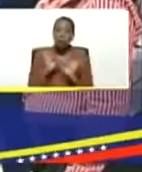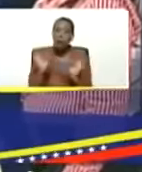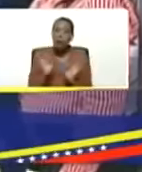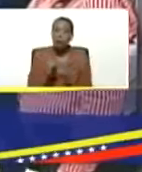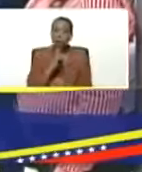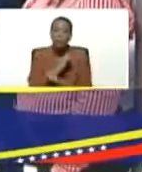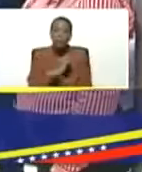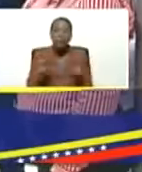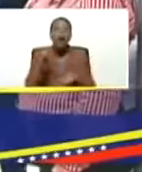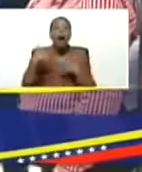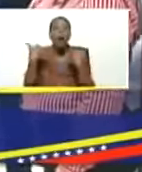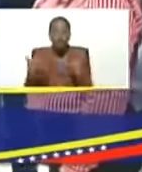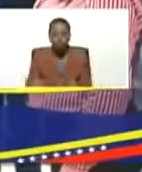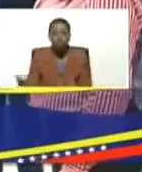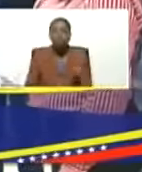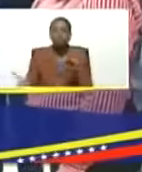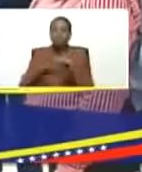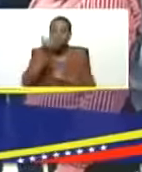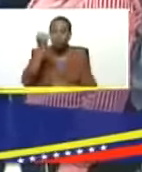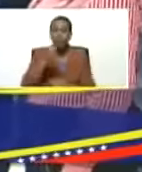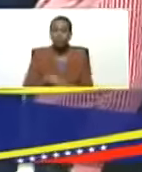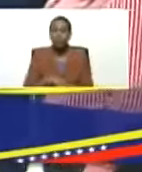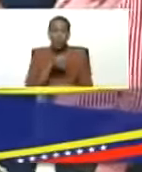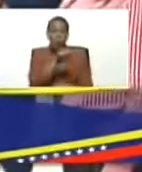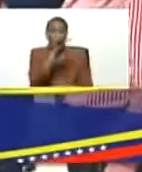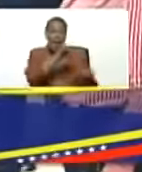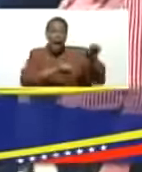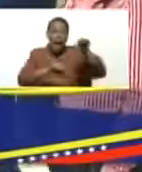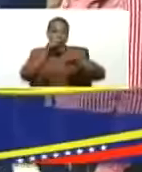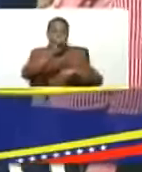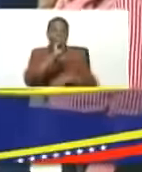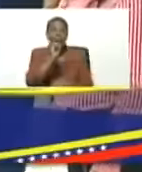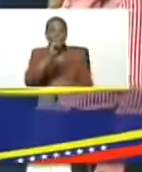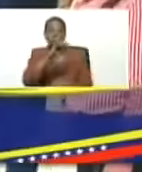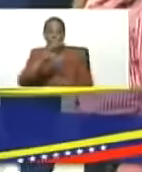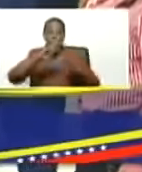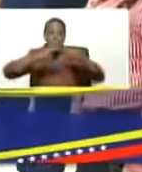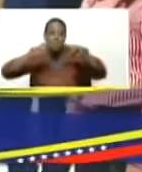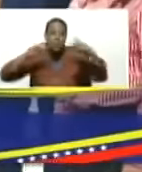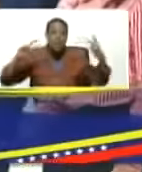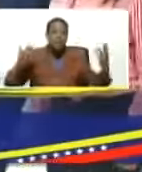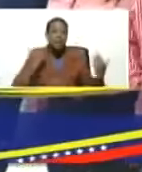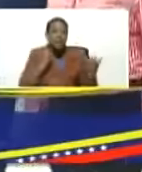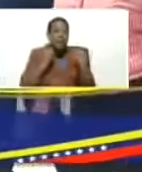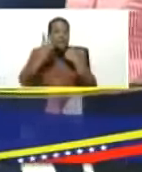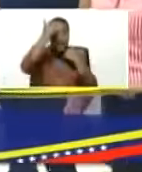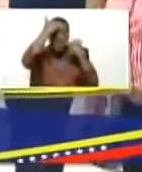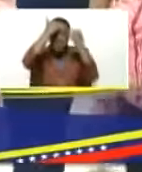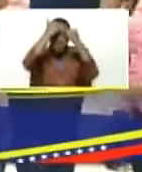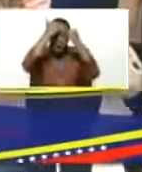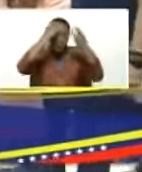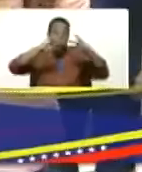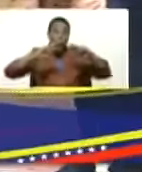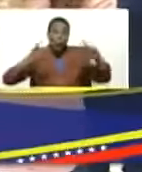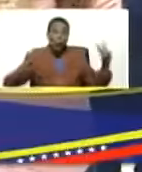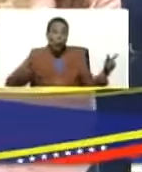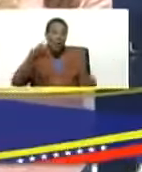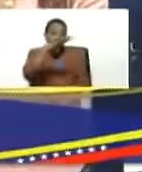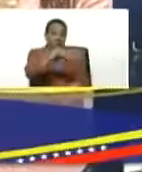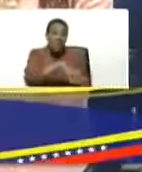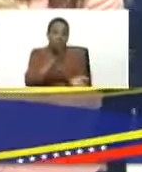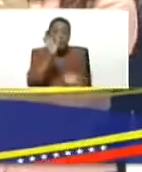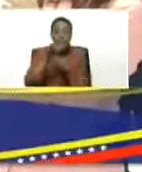también, como muchas cosas. Con el laboratorio de anatomía patológica, presidente, vamos a contar con el segundo, con el número dos del